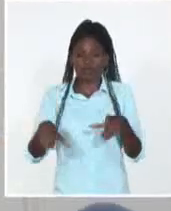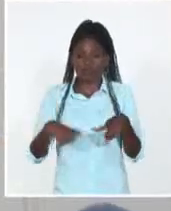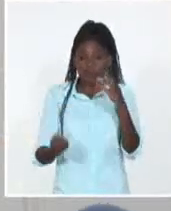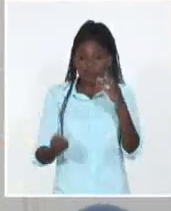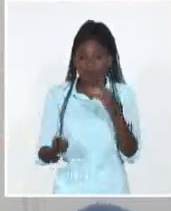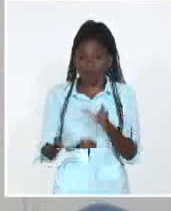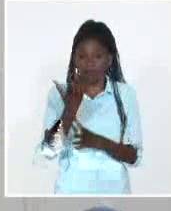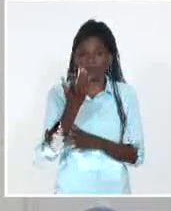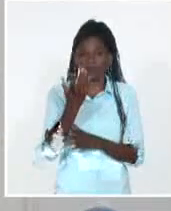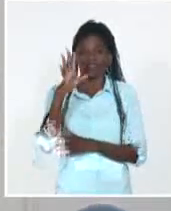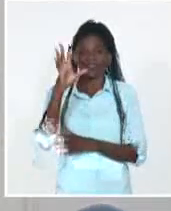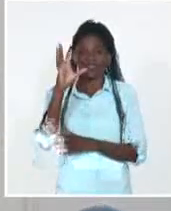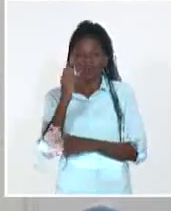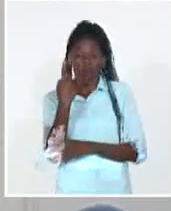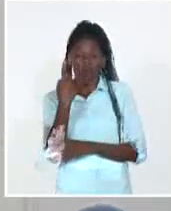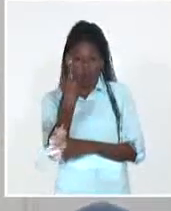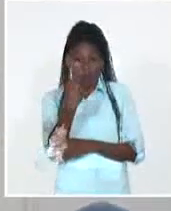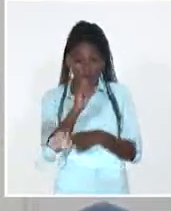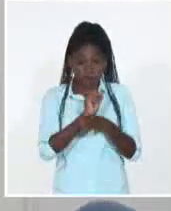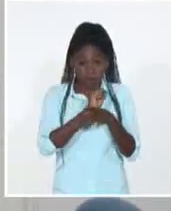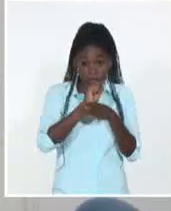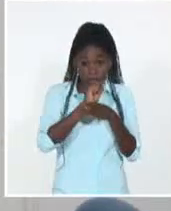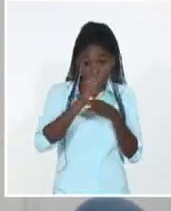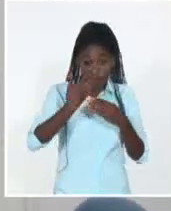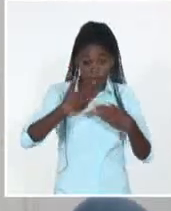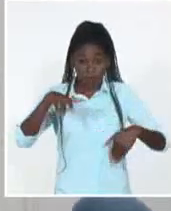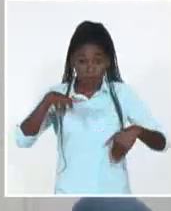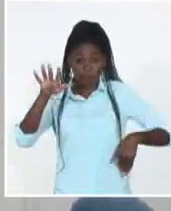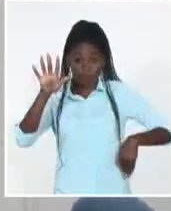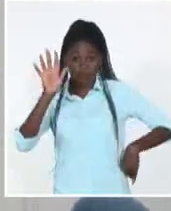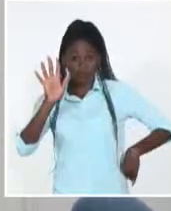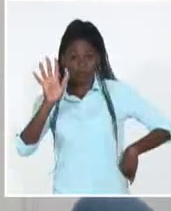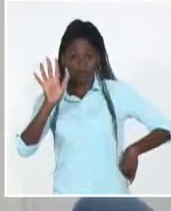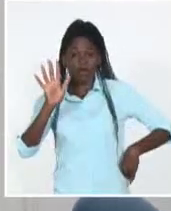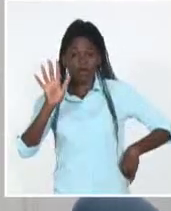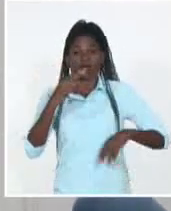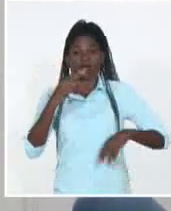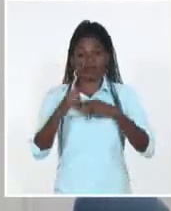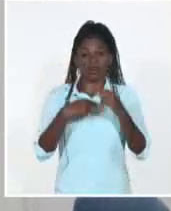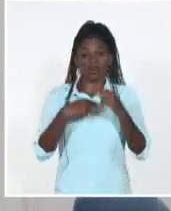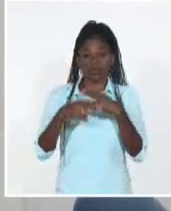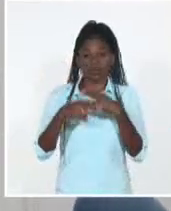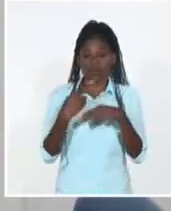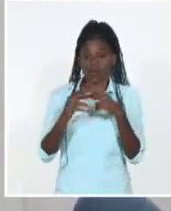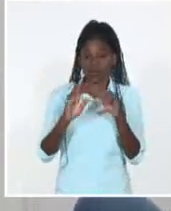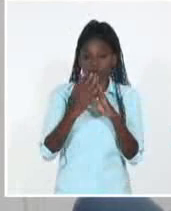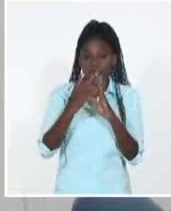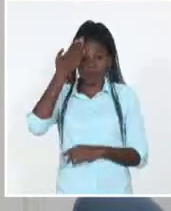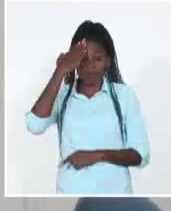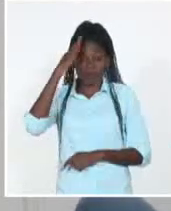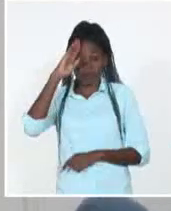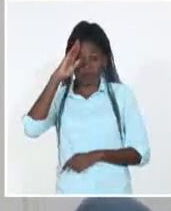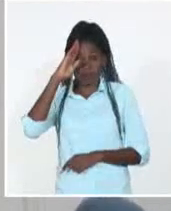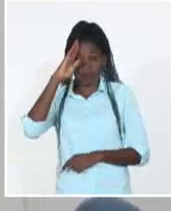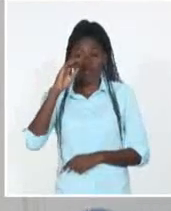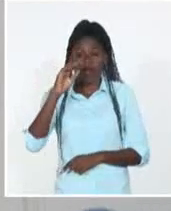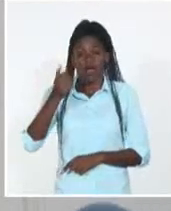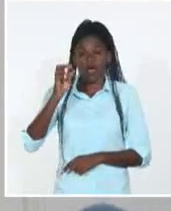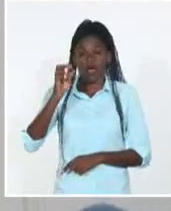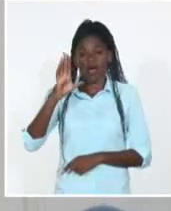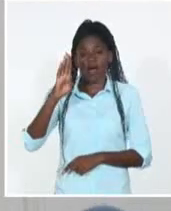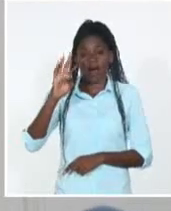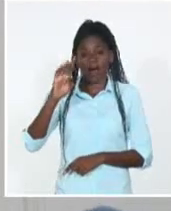creada, creo que es una de las piezas icónicas de la coreografía y del repertorio cubano de Alberto Méndez, que